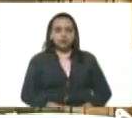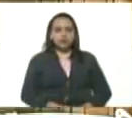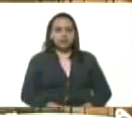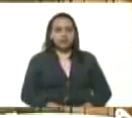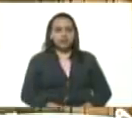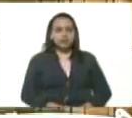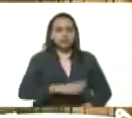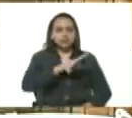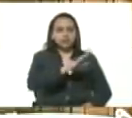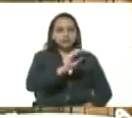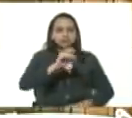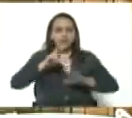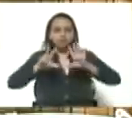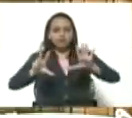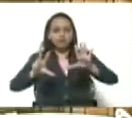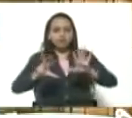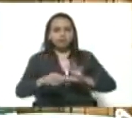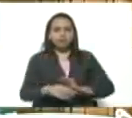408 casos,